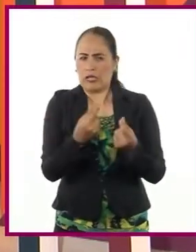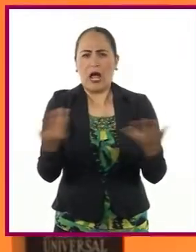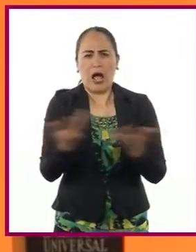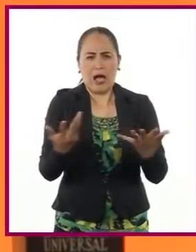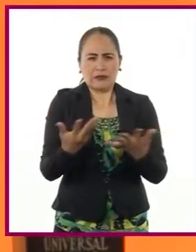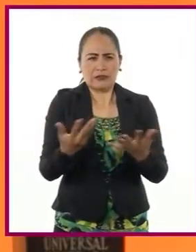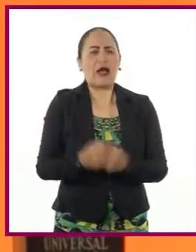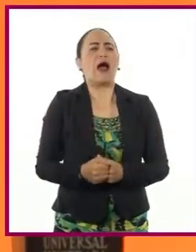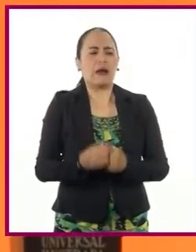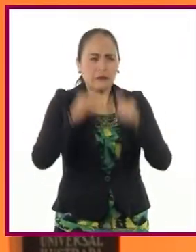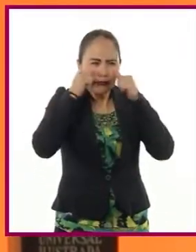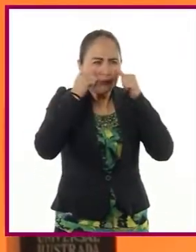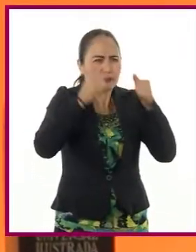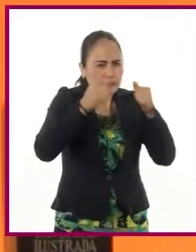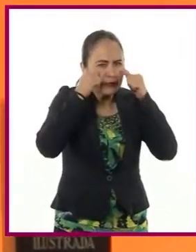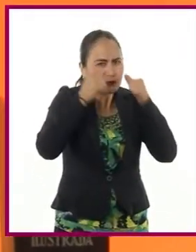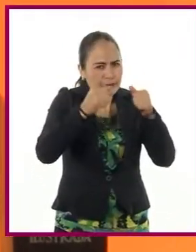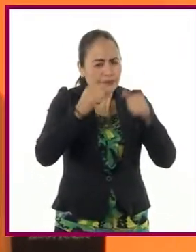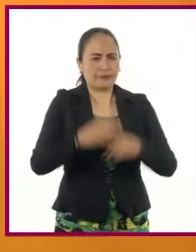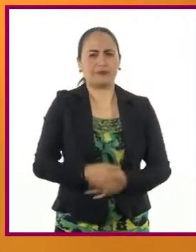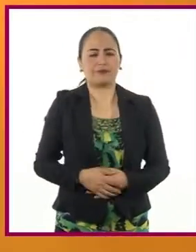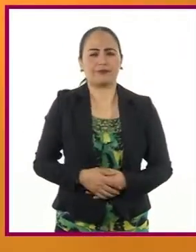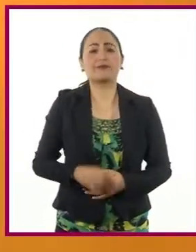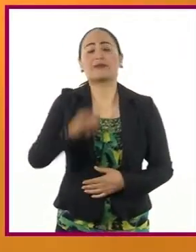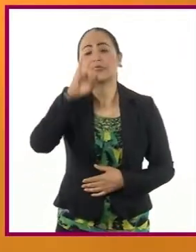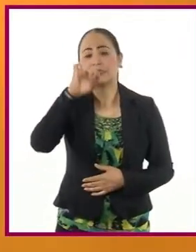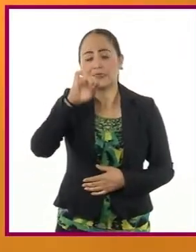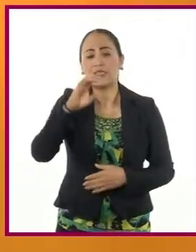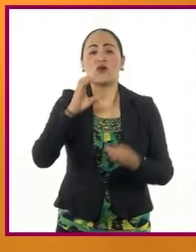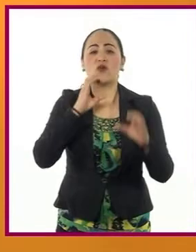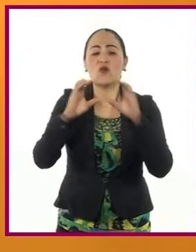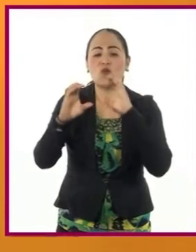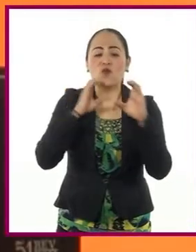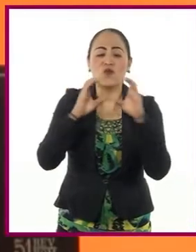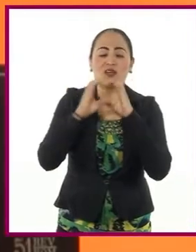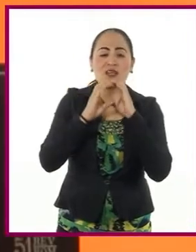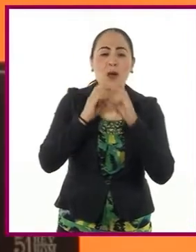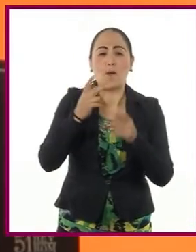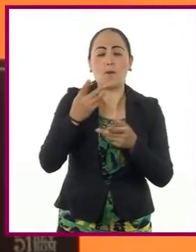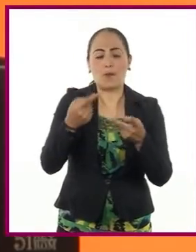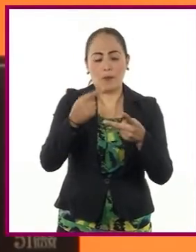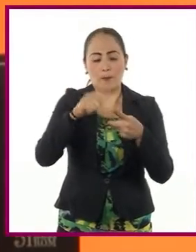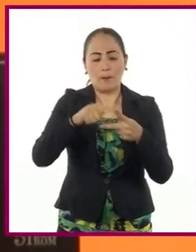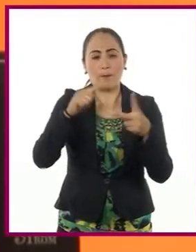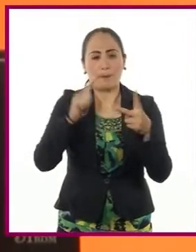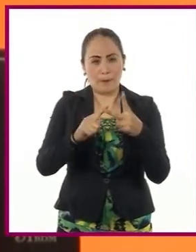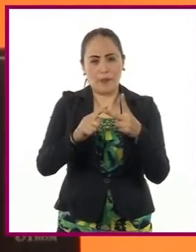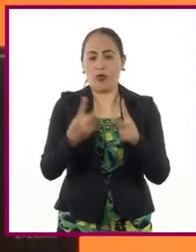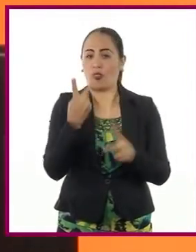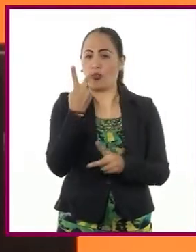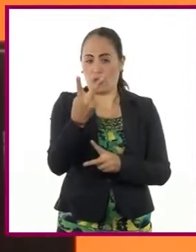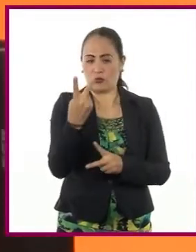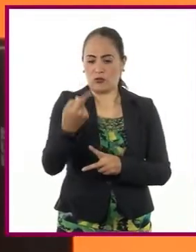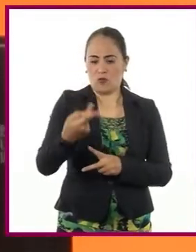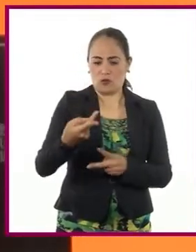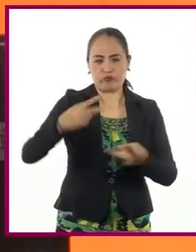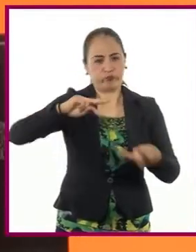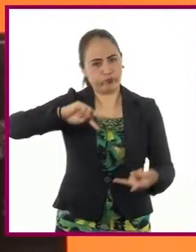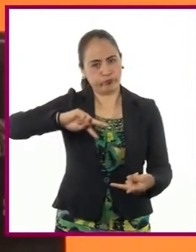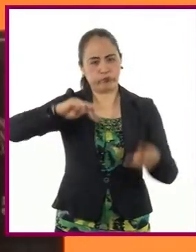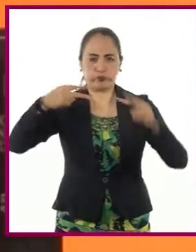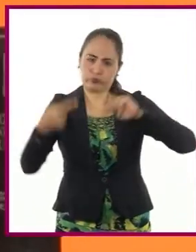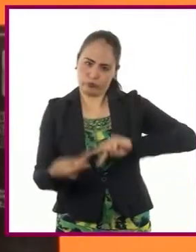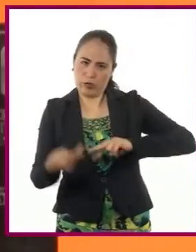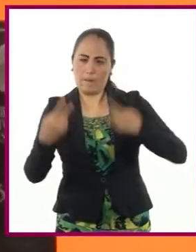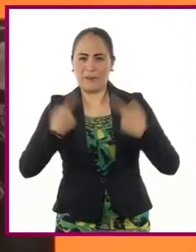escuchemos. Efectivamente, la comunicación es un proceso en el que intervienen dos partes de forma alternada. Uno es